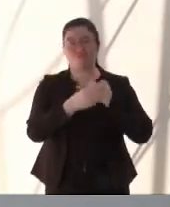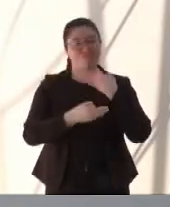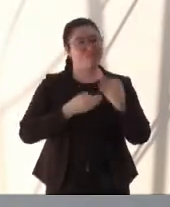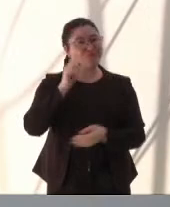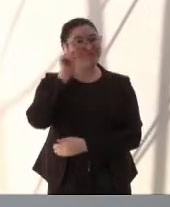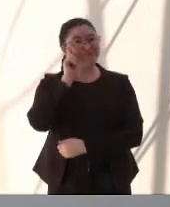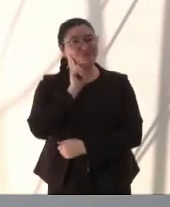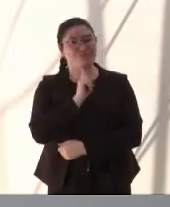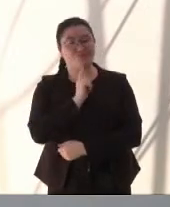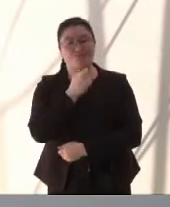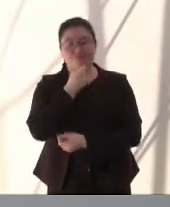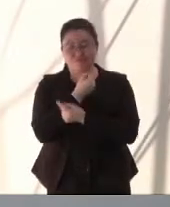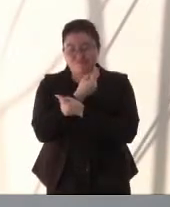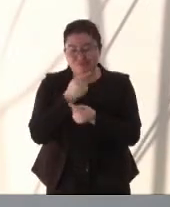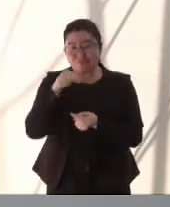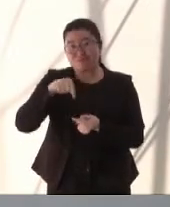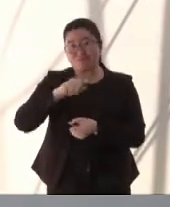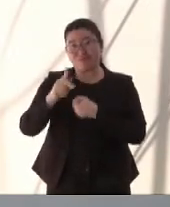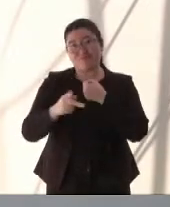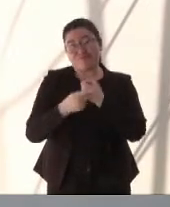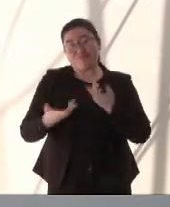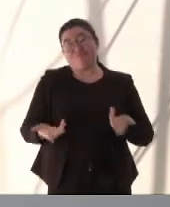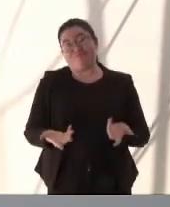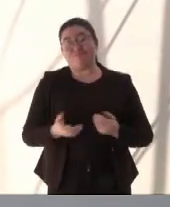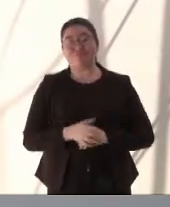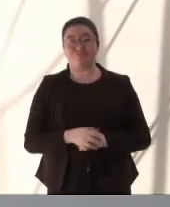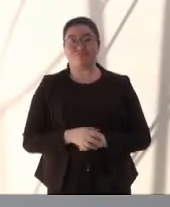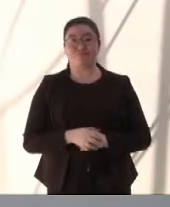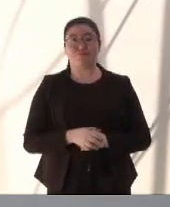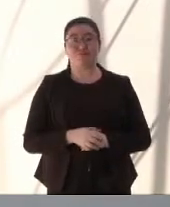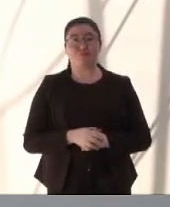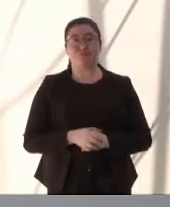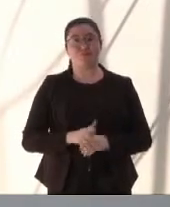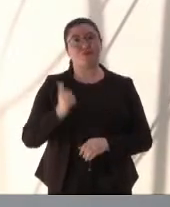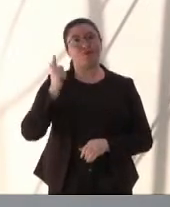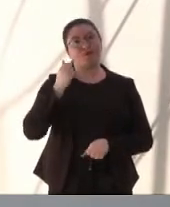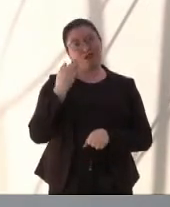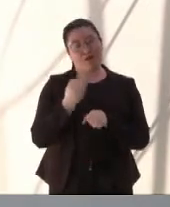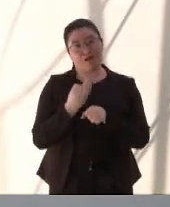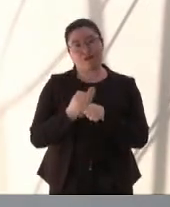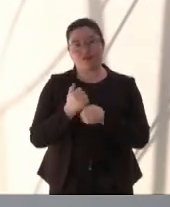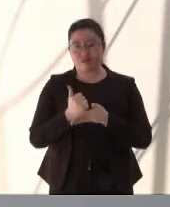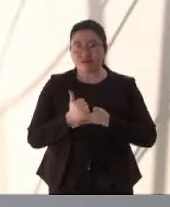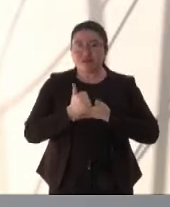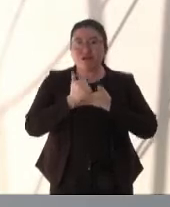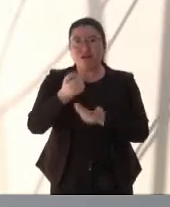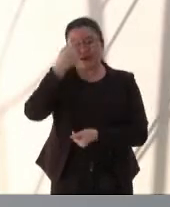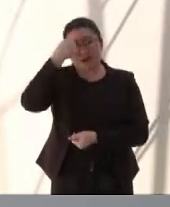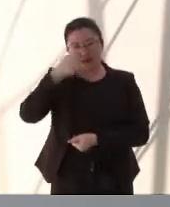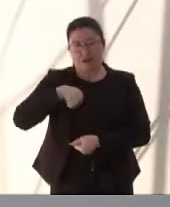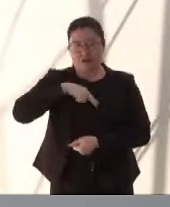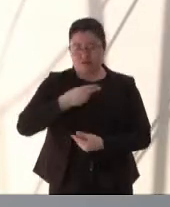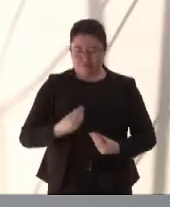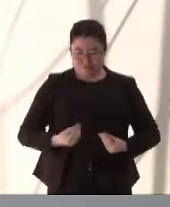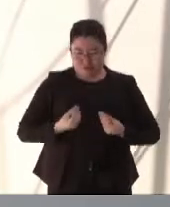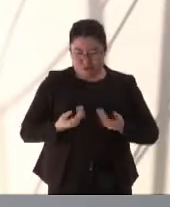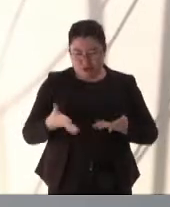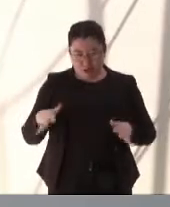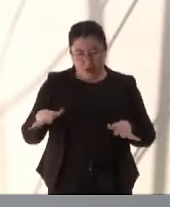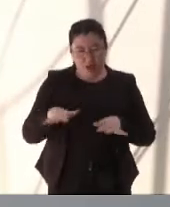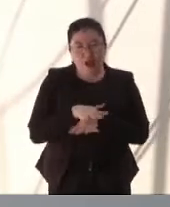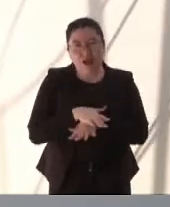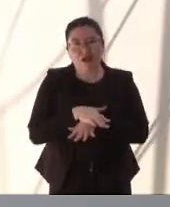niñas en nuestro país. Y espero que esto pues nos ayude en este cambio de actitud, de responsabilidad del Estado, en